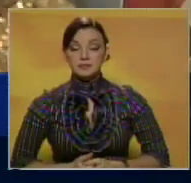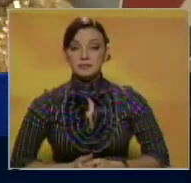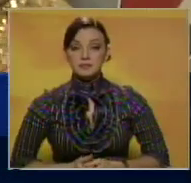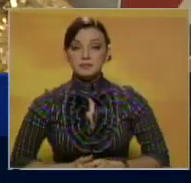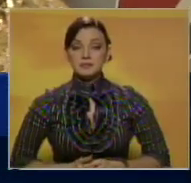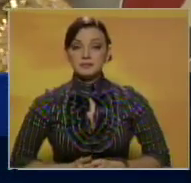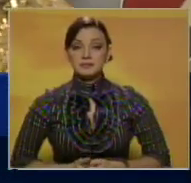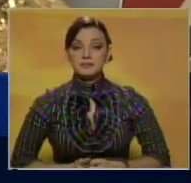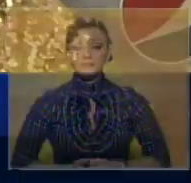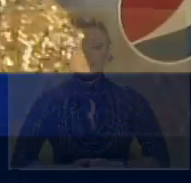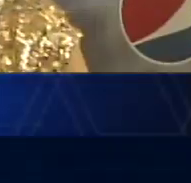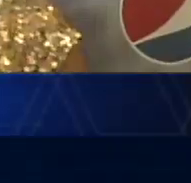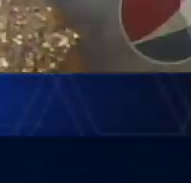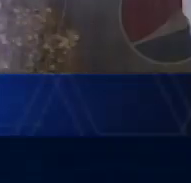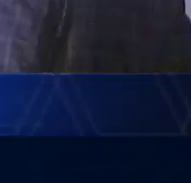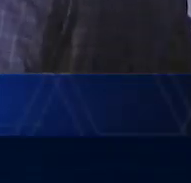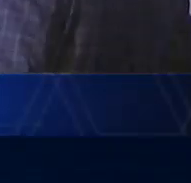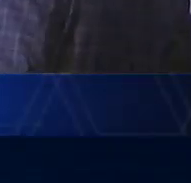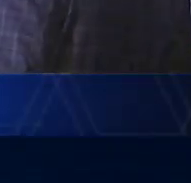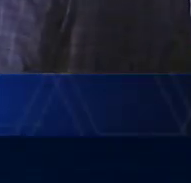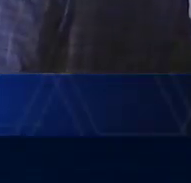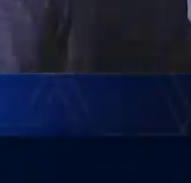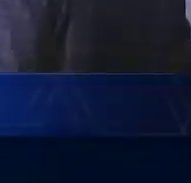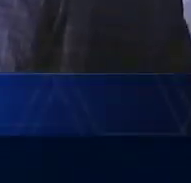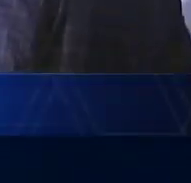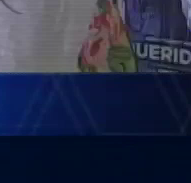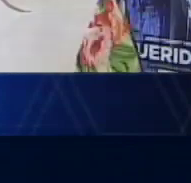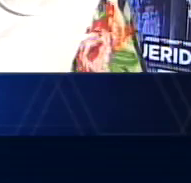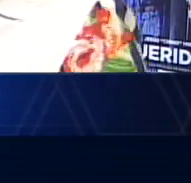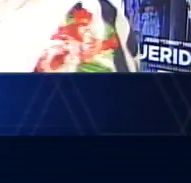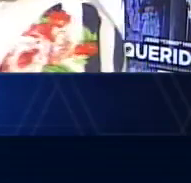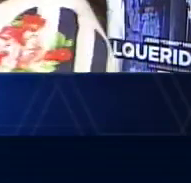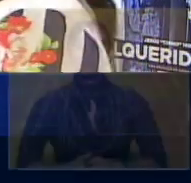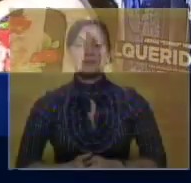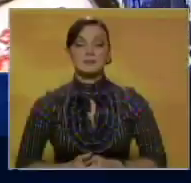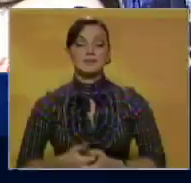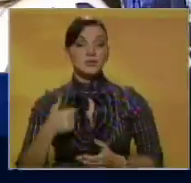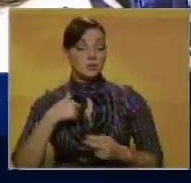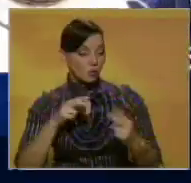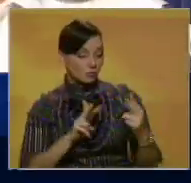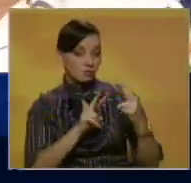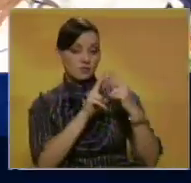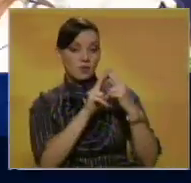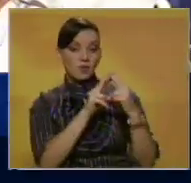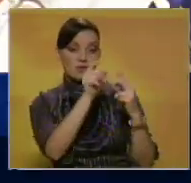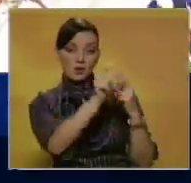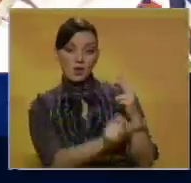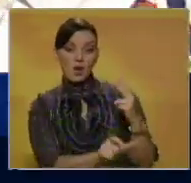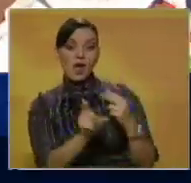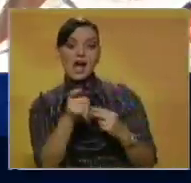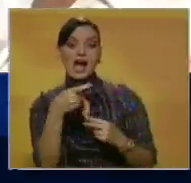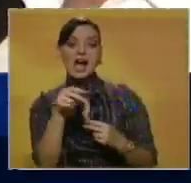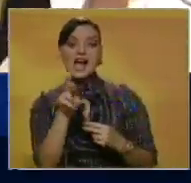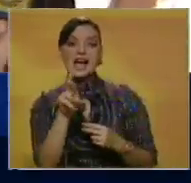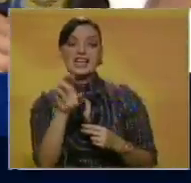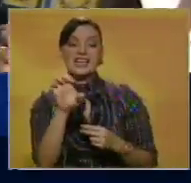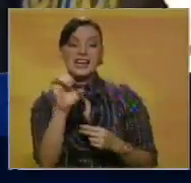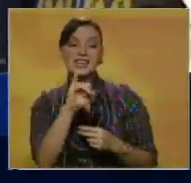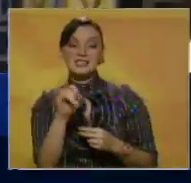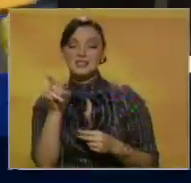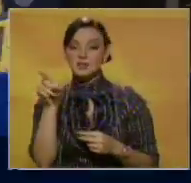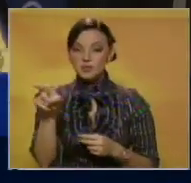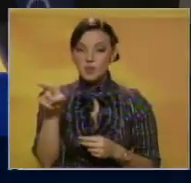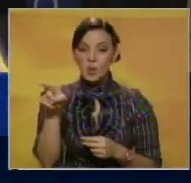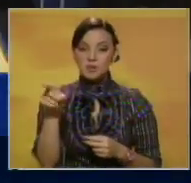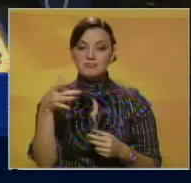bésame igual que mi boca te besó. Y me encuentro en compañía de Gracie. Cuéntanos, Gracie, ¿qué se sintió encarnar a